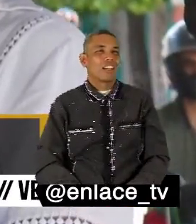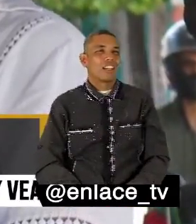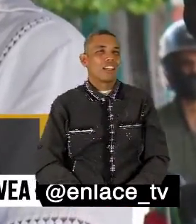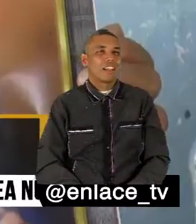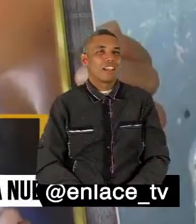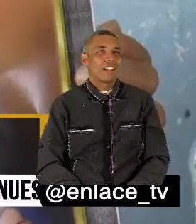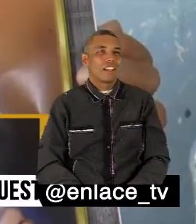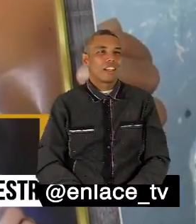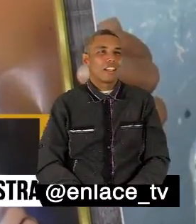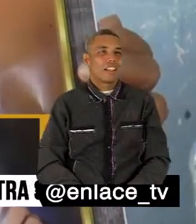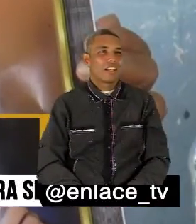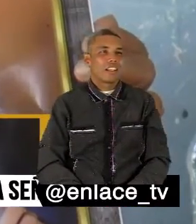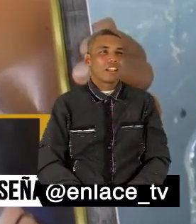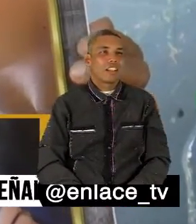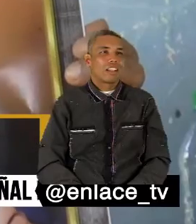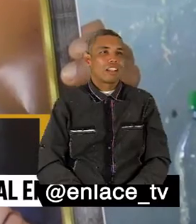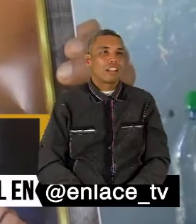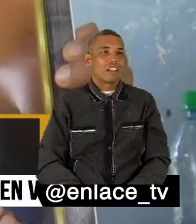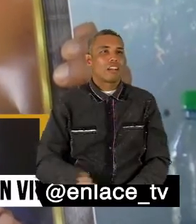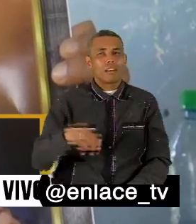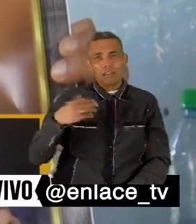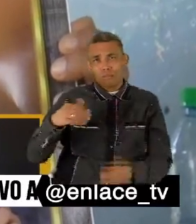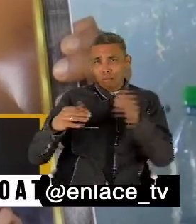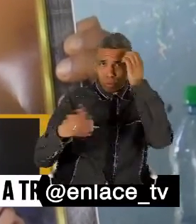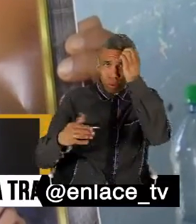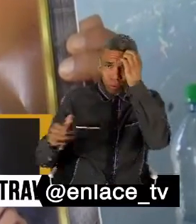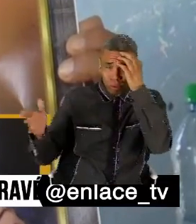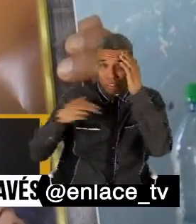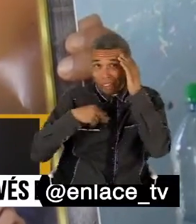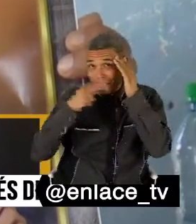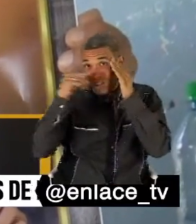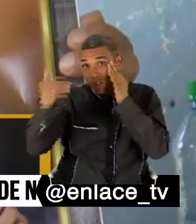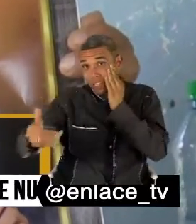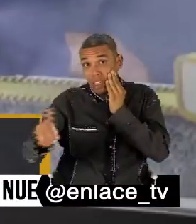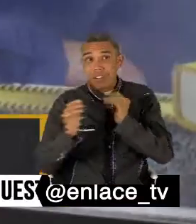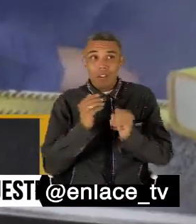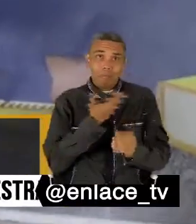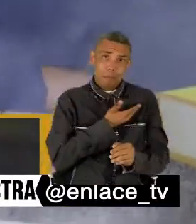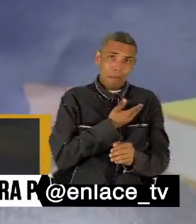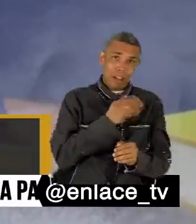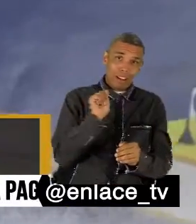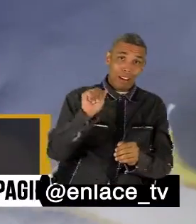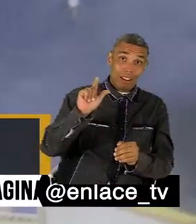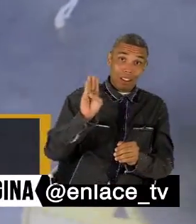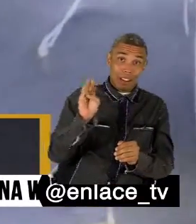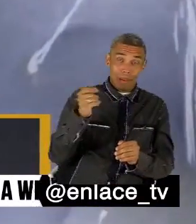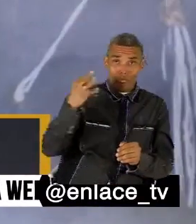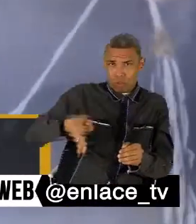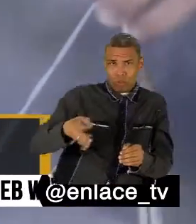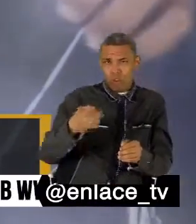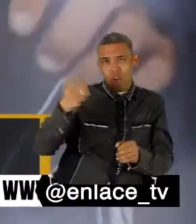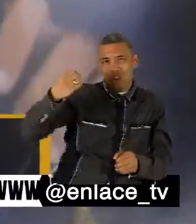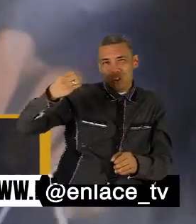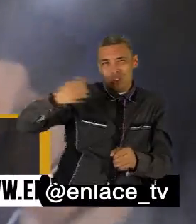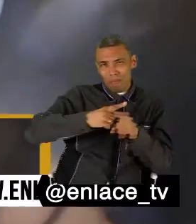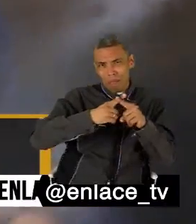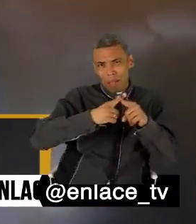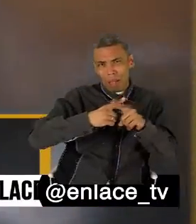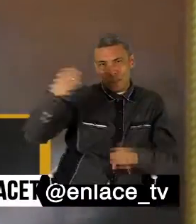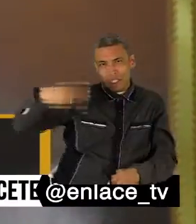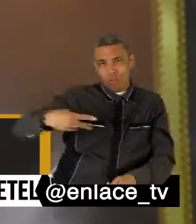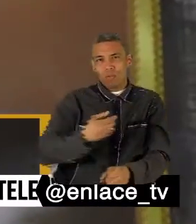criaba doña Alba desde que tenía 2 meses, quien llegó a alegrar a esta familia, un grupo de mujeres trabajadoras que lo